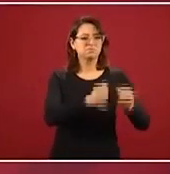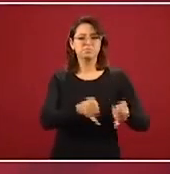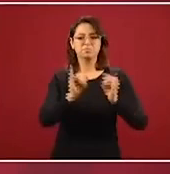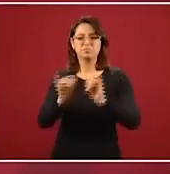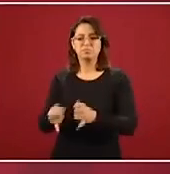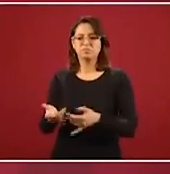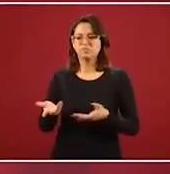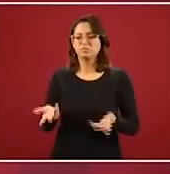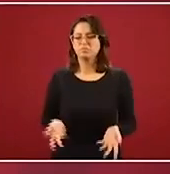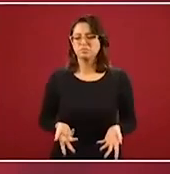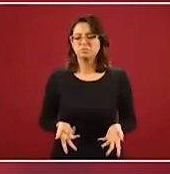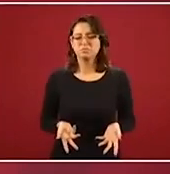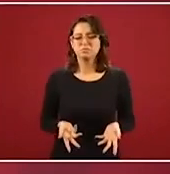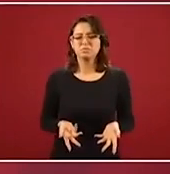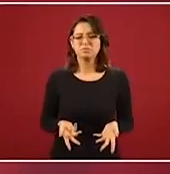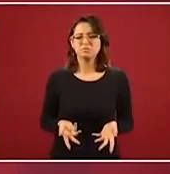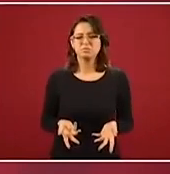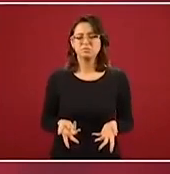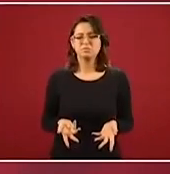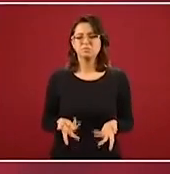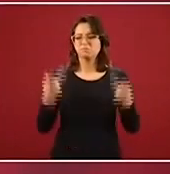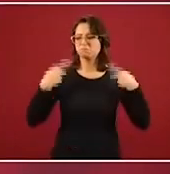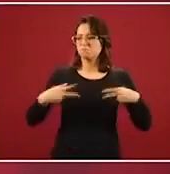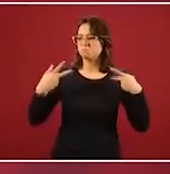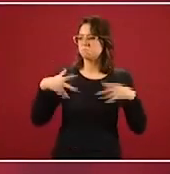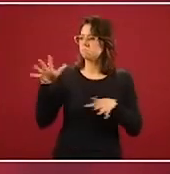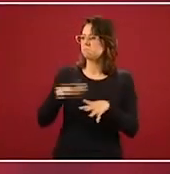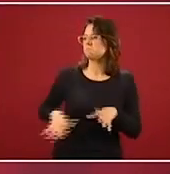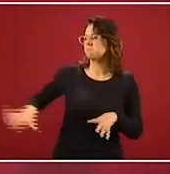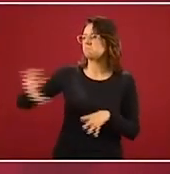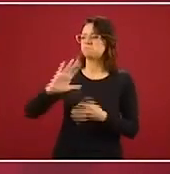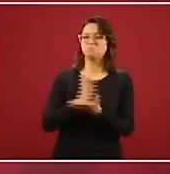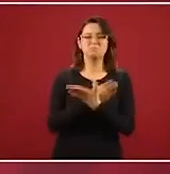que le dio la espalda a la gente,